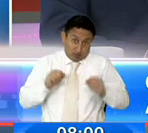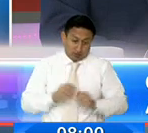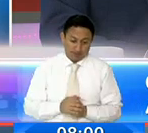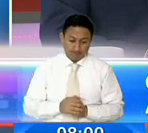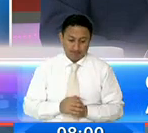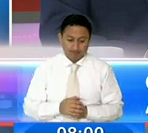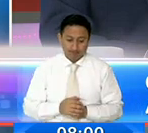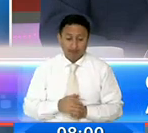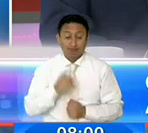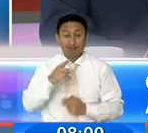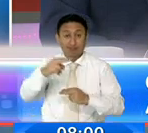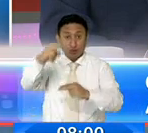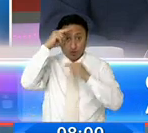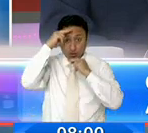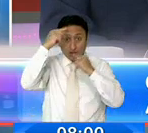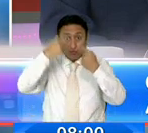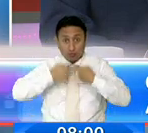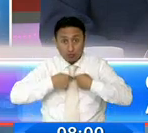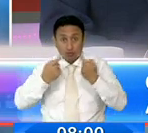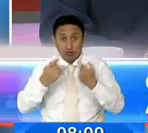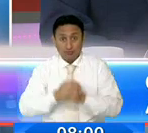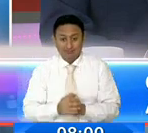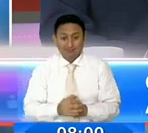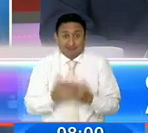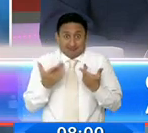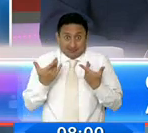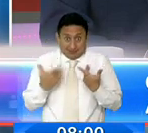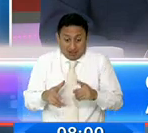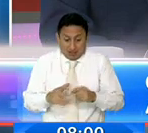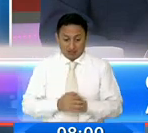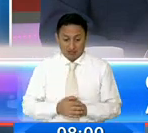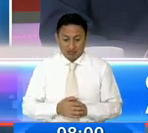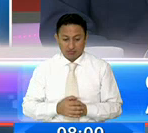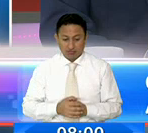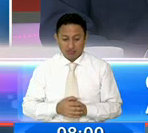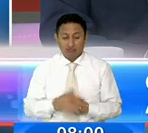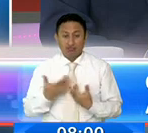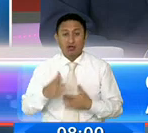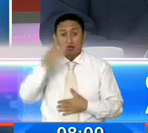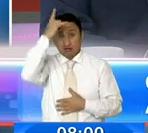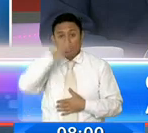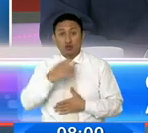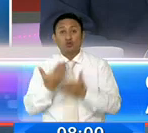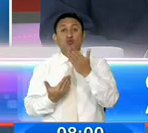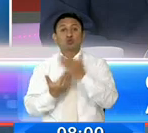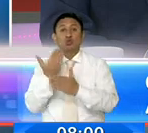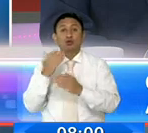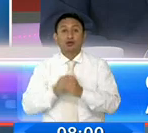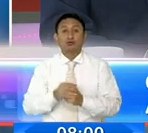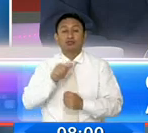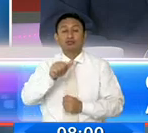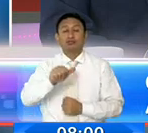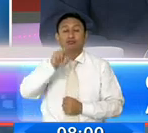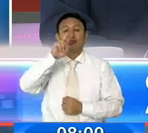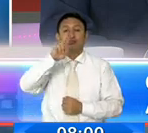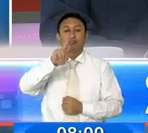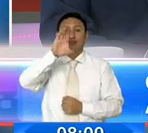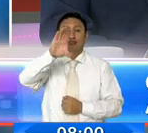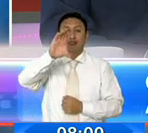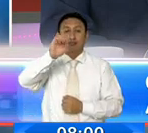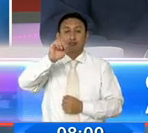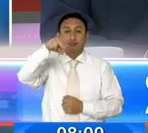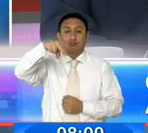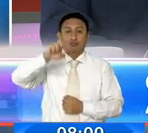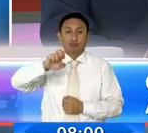darle la noticia. Ya está vigente con una resolución nueva de Arconel, que es la Agencia de Regulación y